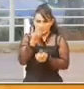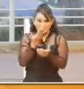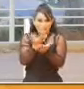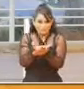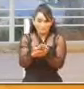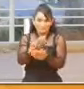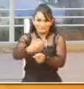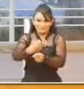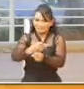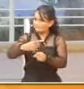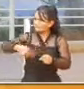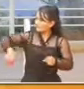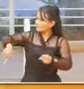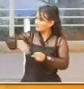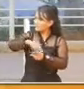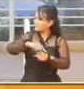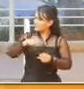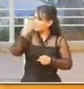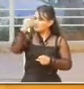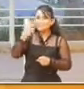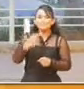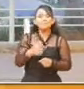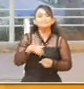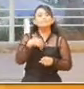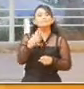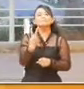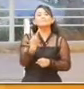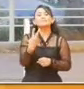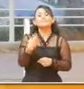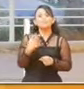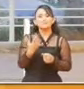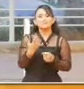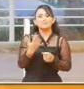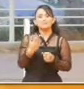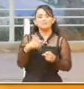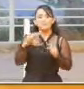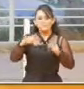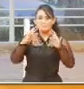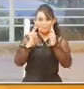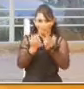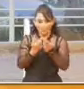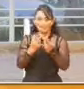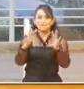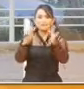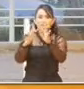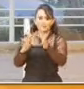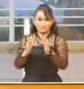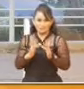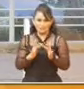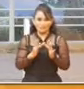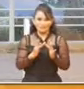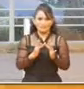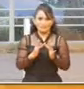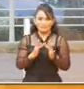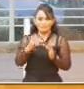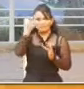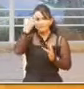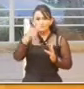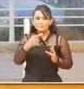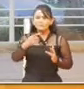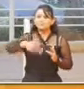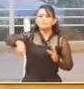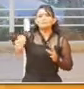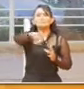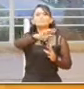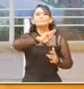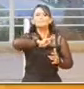propuesta a este Cabildo para que celebremos las próximas dos sesiones de manera virtual. Y un llamamiento general a toda la